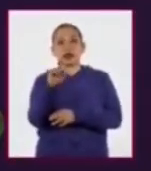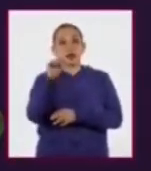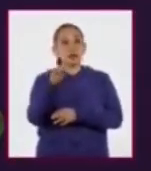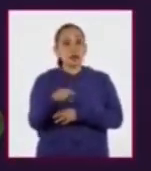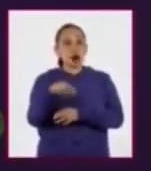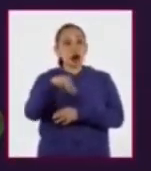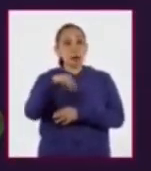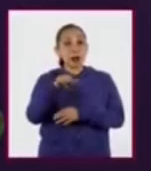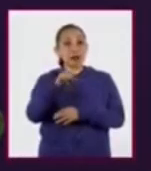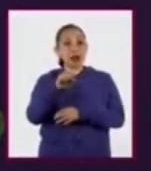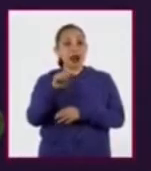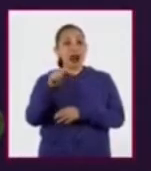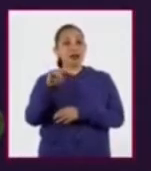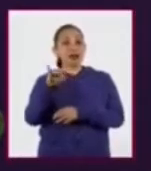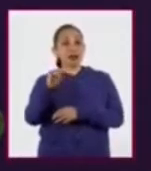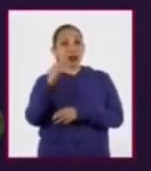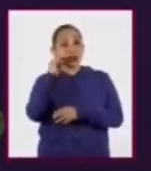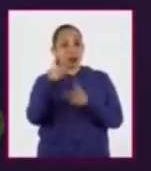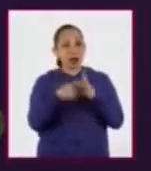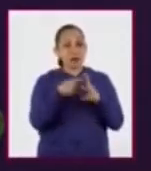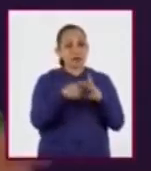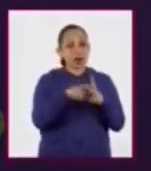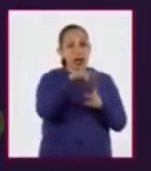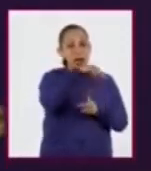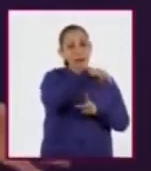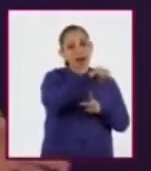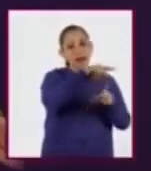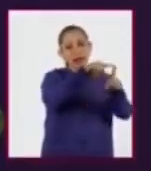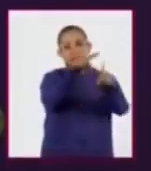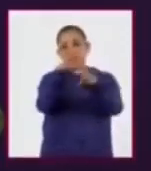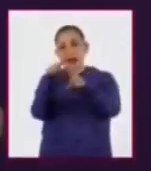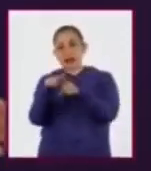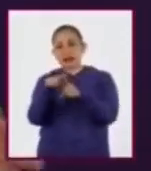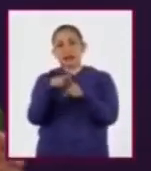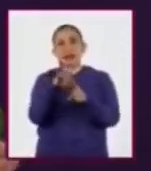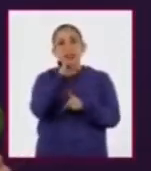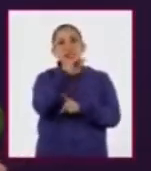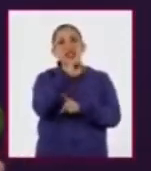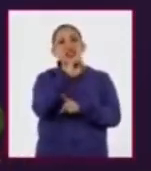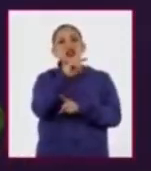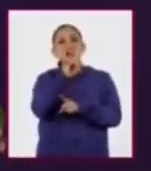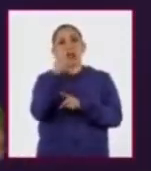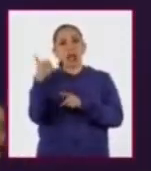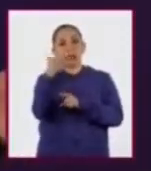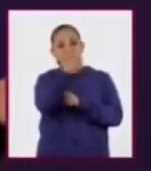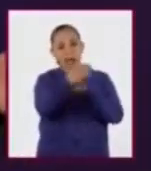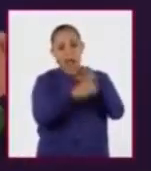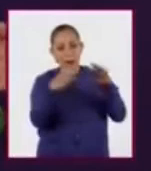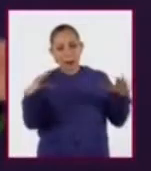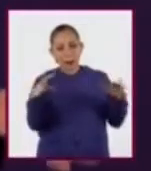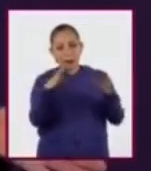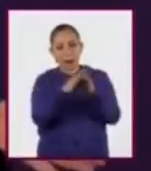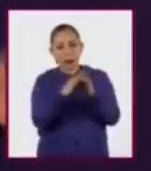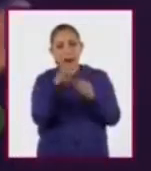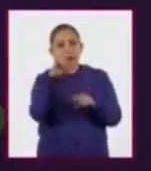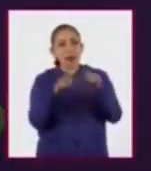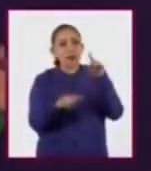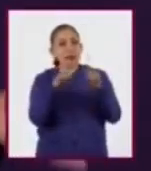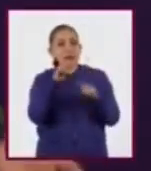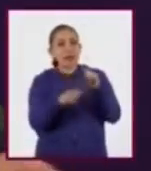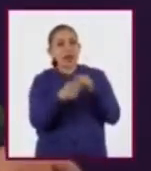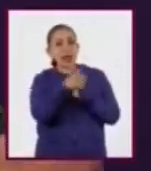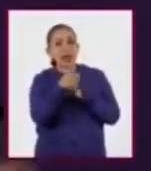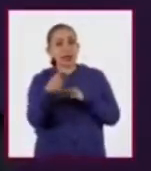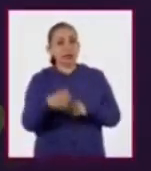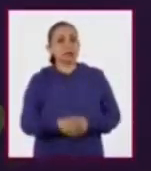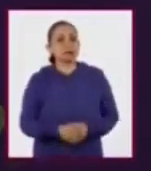masas atómicas se calculan con el promedio de las masas de distintos isótopos de cada elemento, según la abundancia relativa de cada